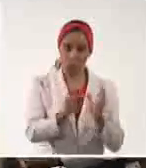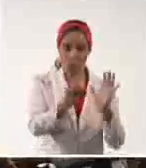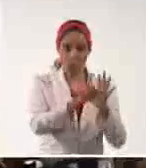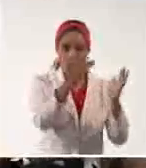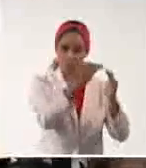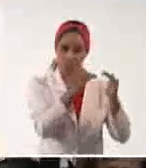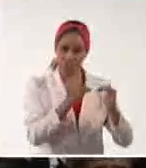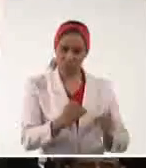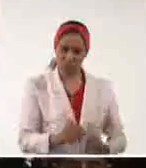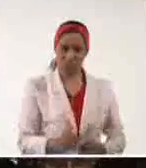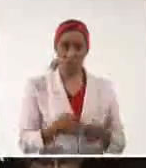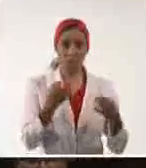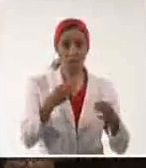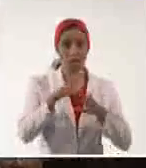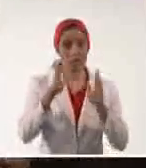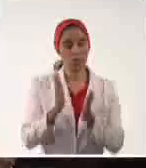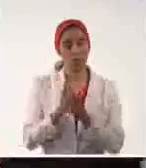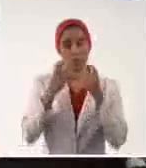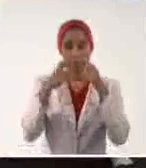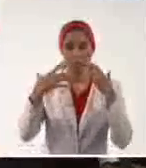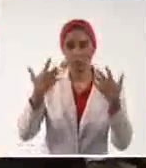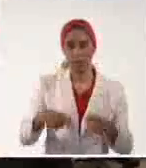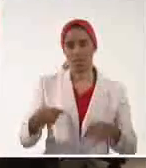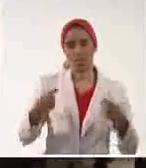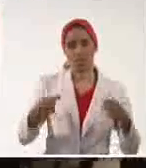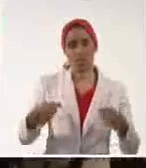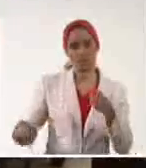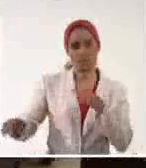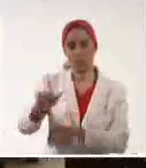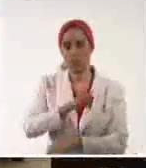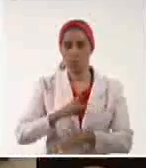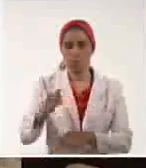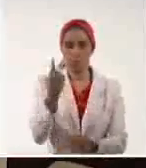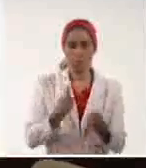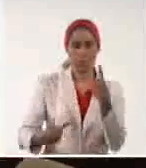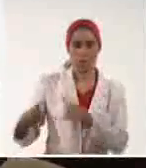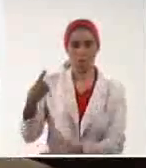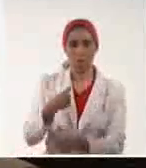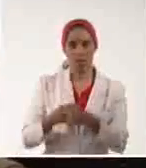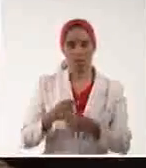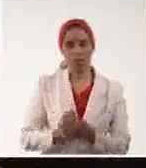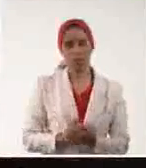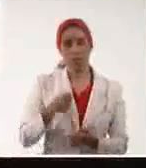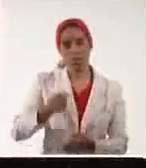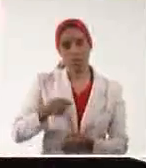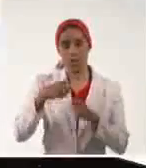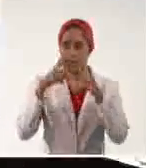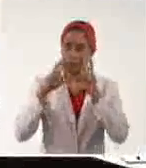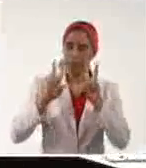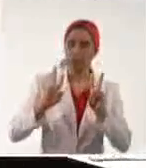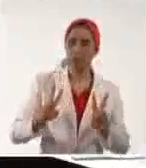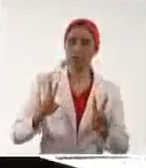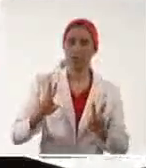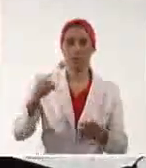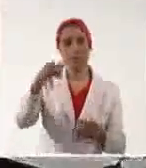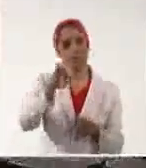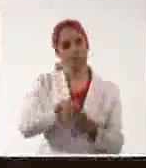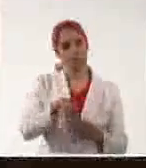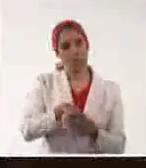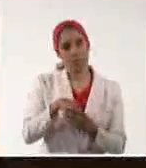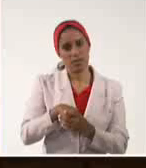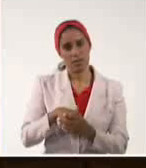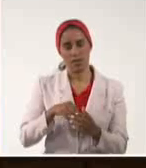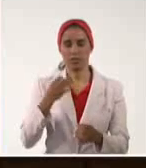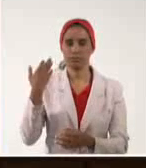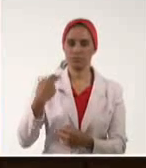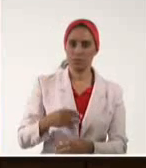al reconocer la dignidad humana como valor supremo, así como el derecho a la vida, a la integridad física y moral,